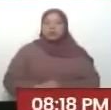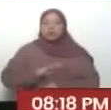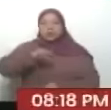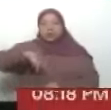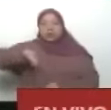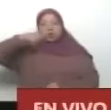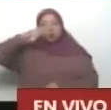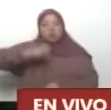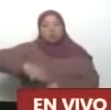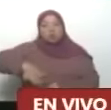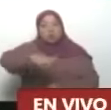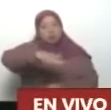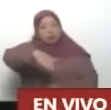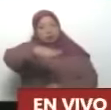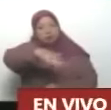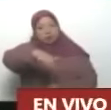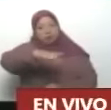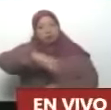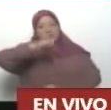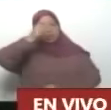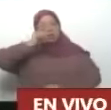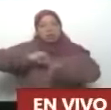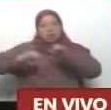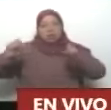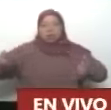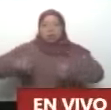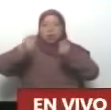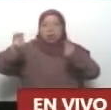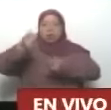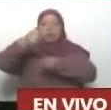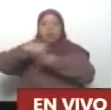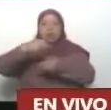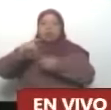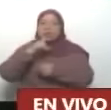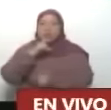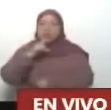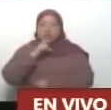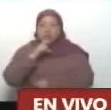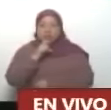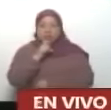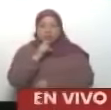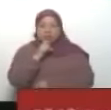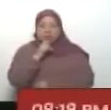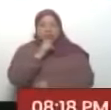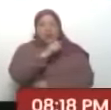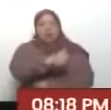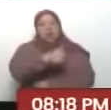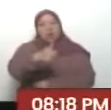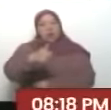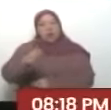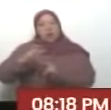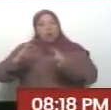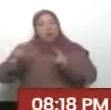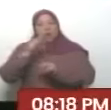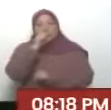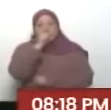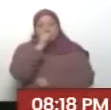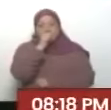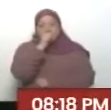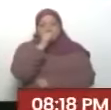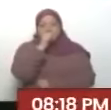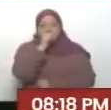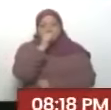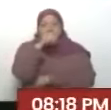nuestro pueblo se enfrentó a una campaña electoral compleja. Cada uno de estos temas, de las